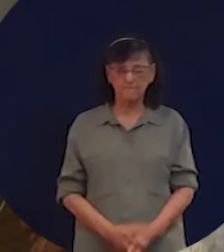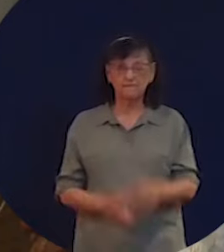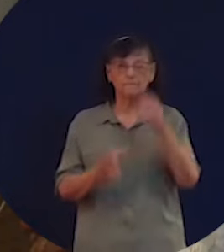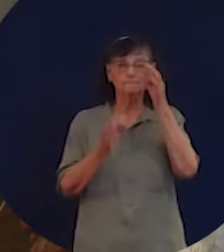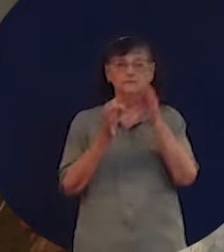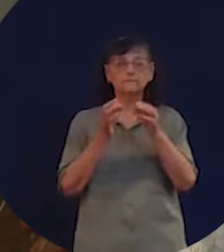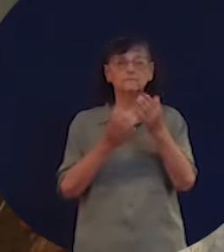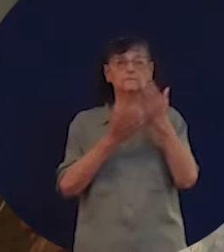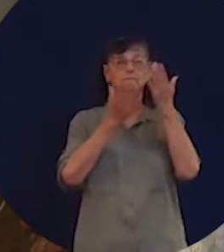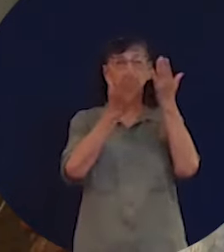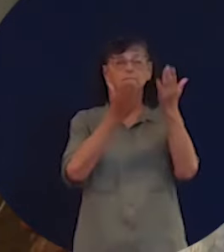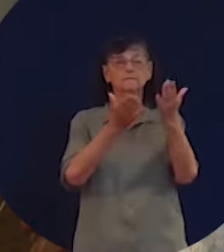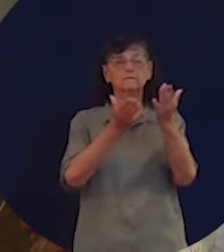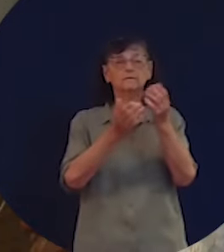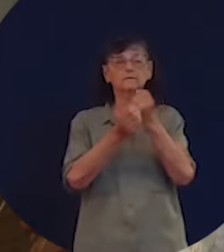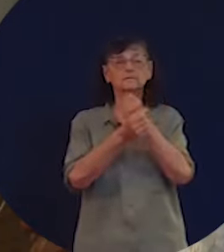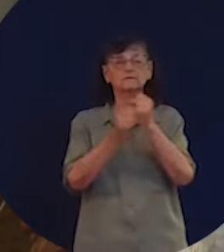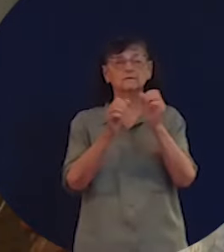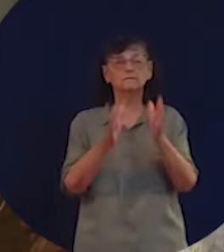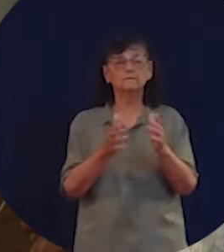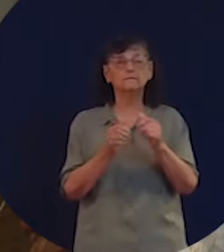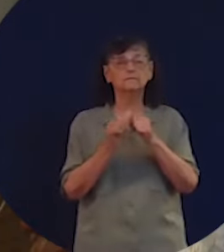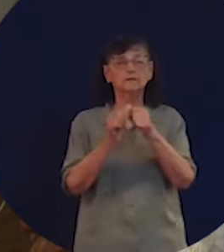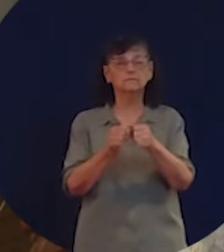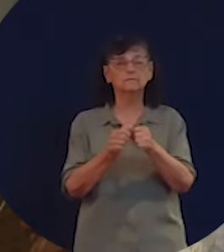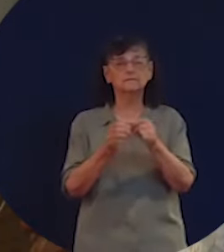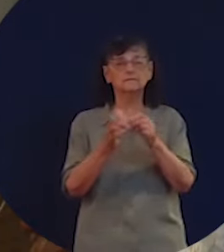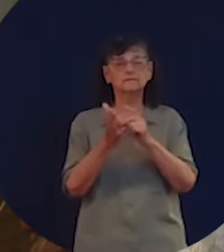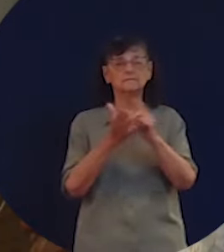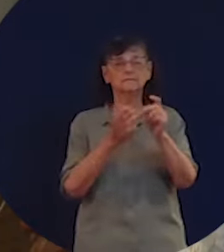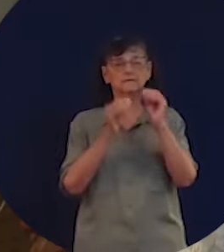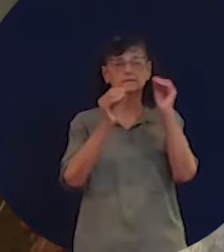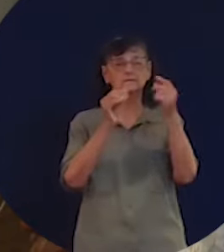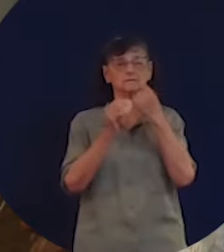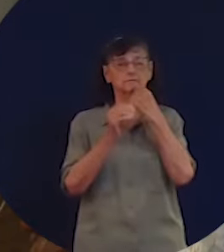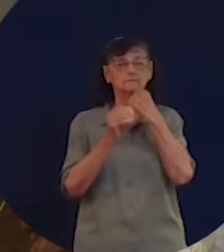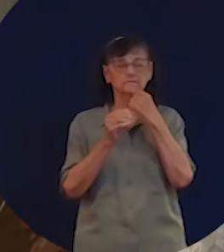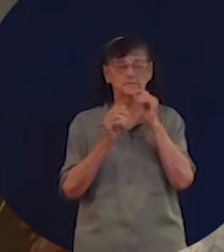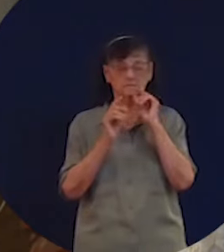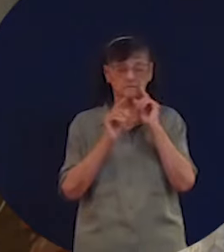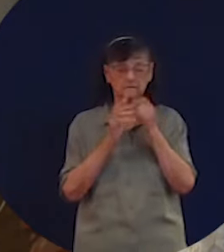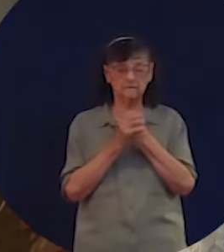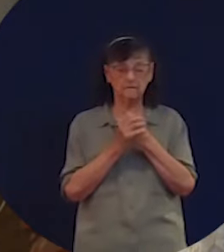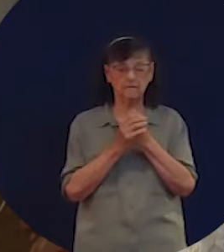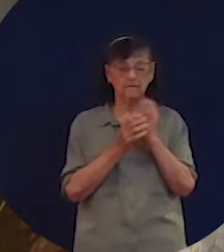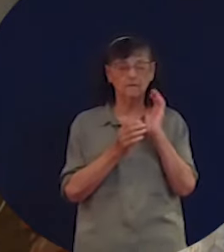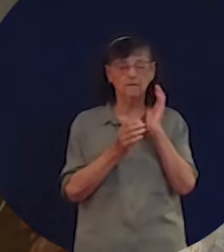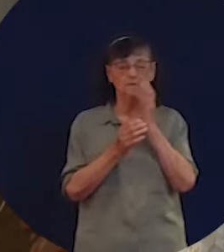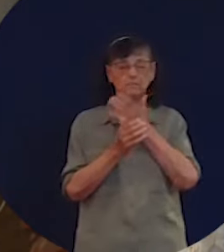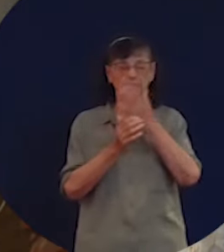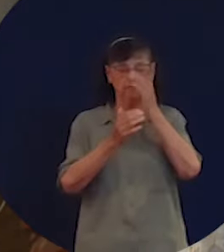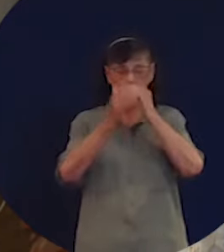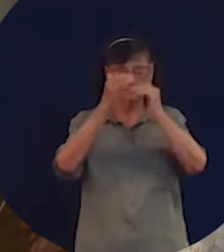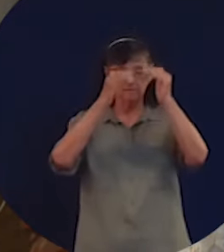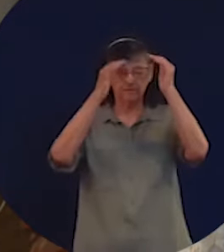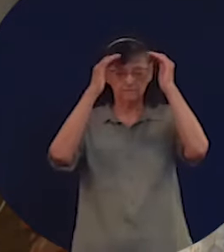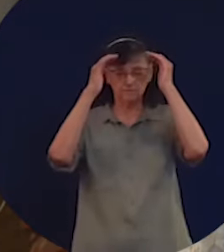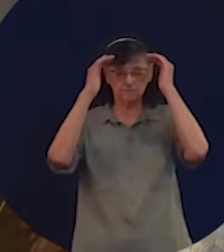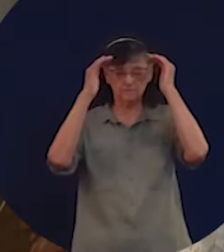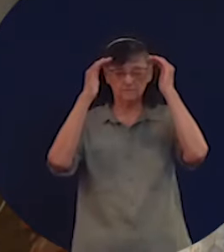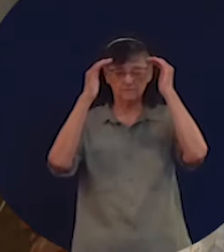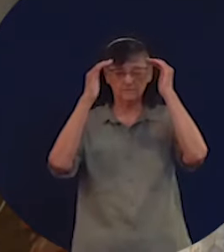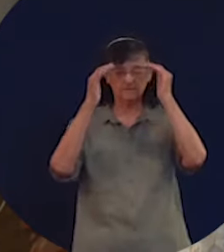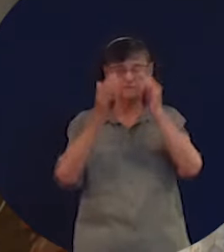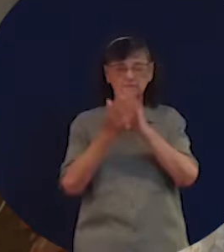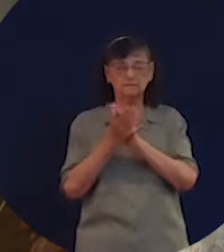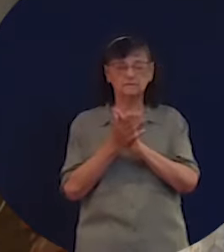Fieles a la recomendación del Salvador y siguiendo su divina enseñanza, nos atrevemos a decir: Padre